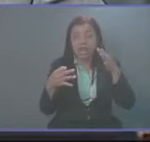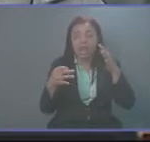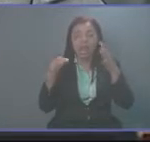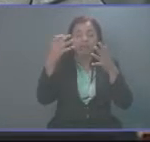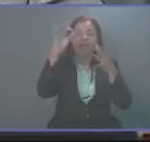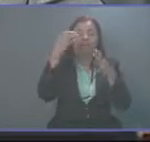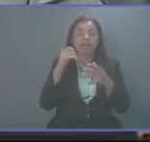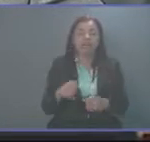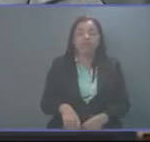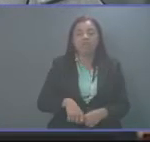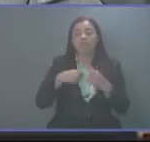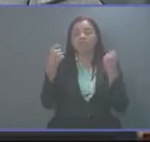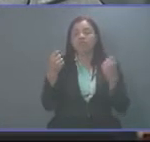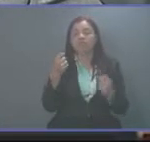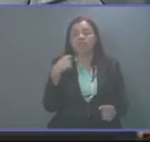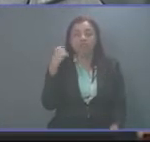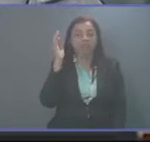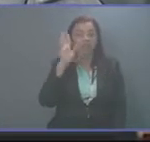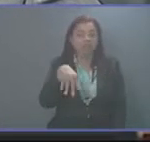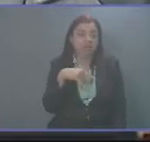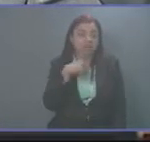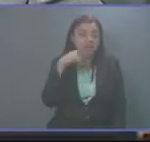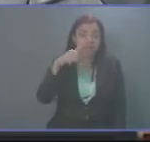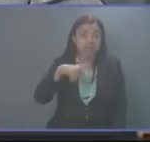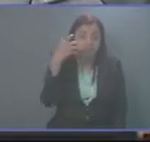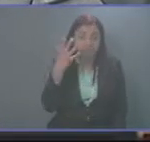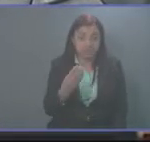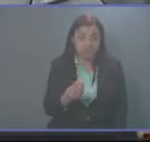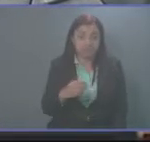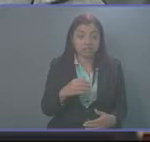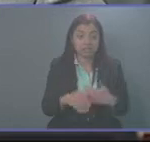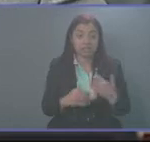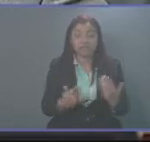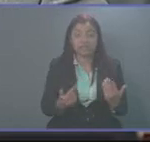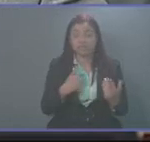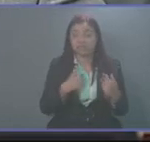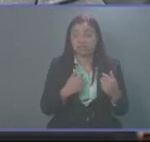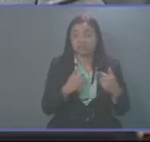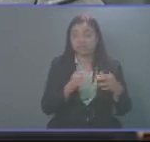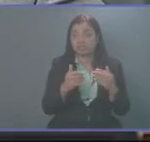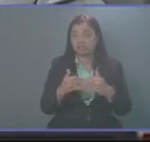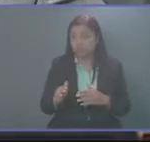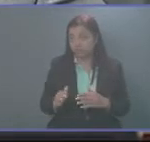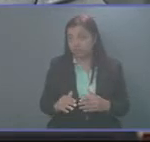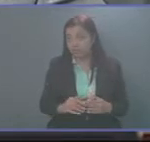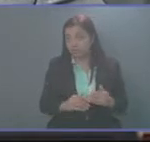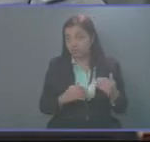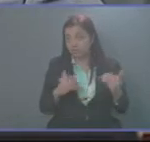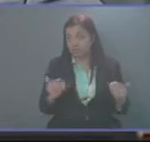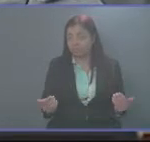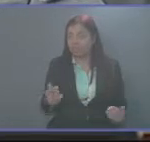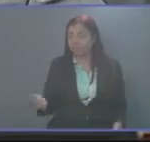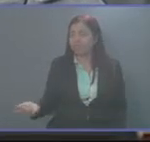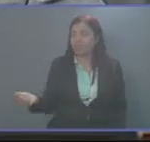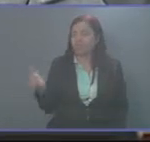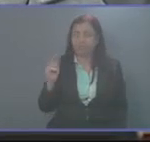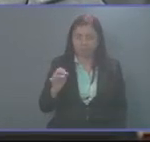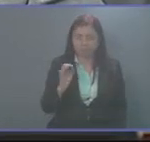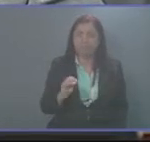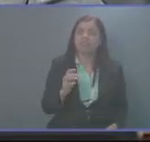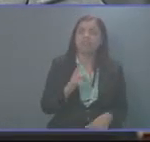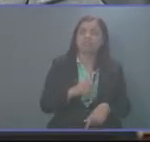estaba contemplado el día de hoy. Y yo voy a diferenciar que más vale